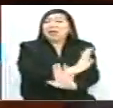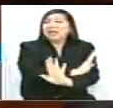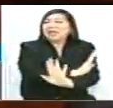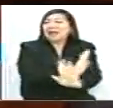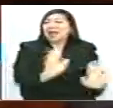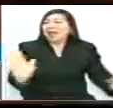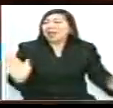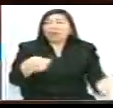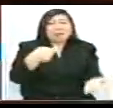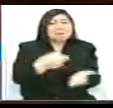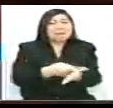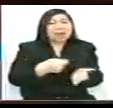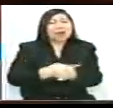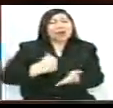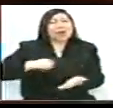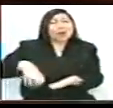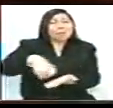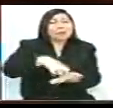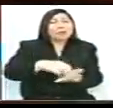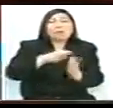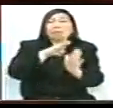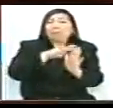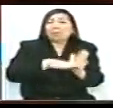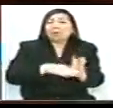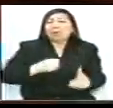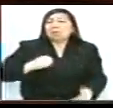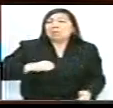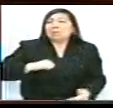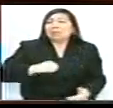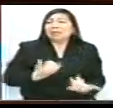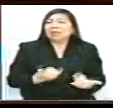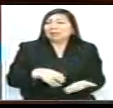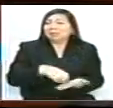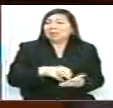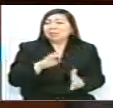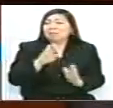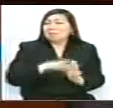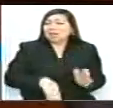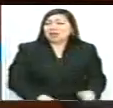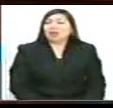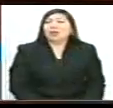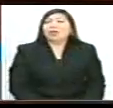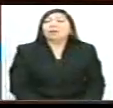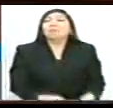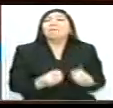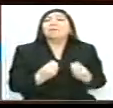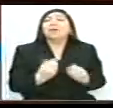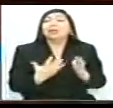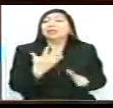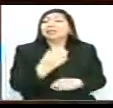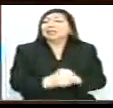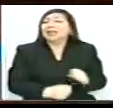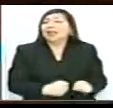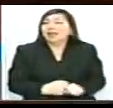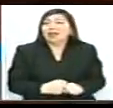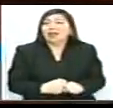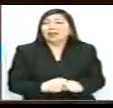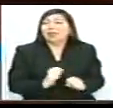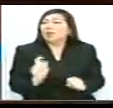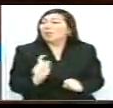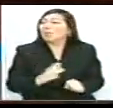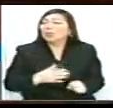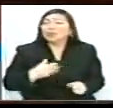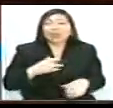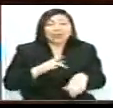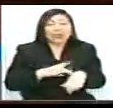una patada a los centros poblados menores y a los municipios de centros poblados menores, porque por 15 años no se va a